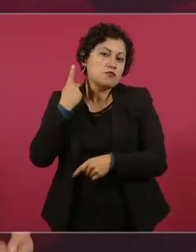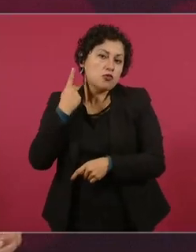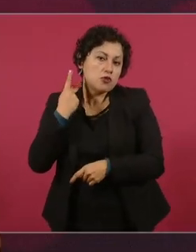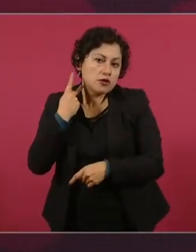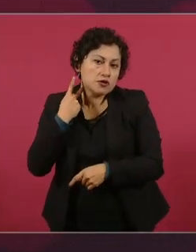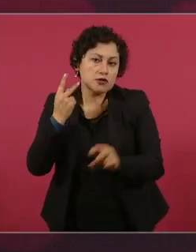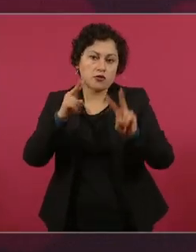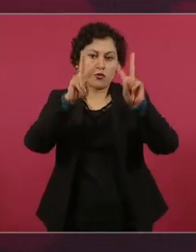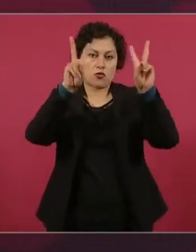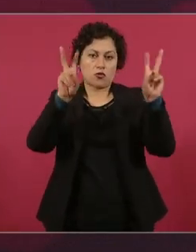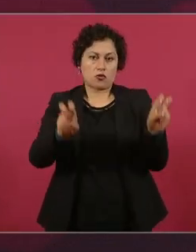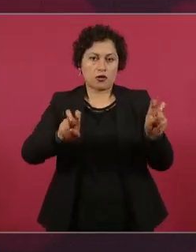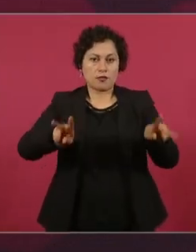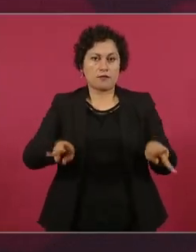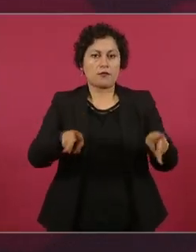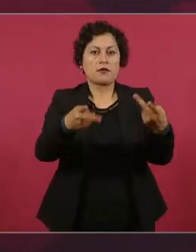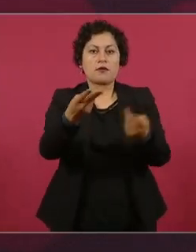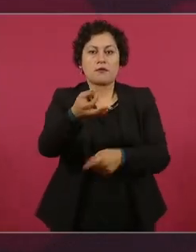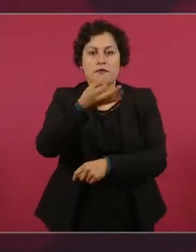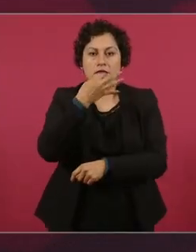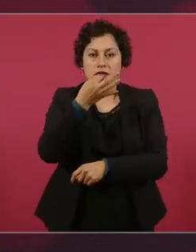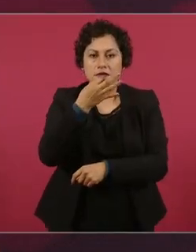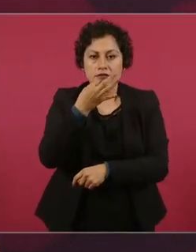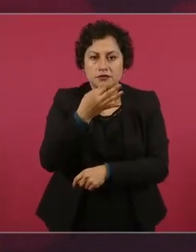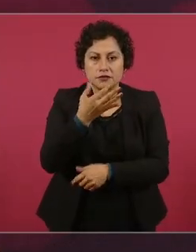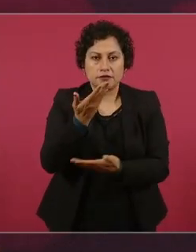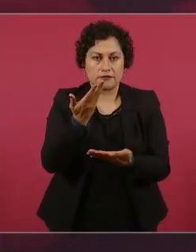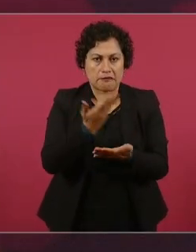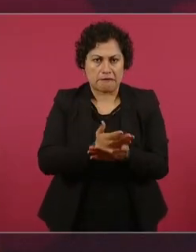Y además, medicamentos adulterados.